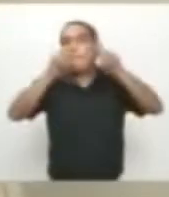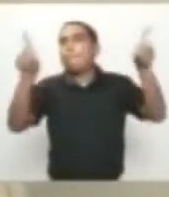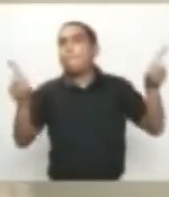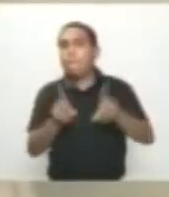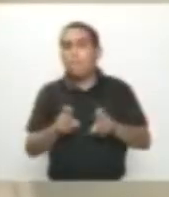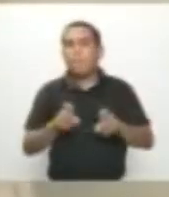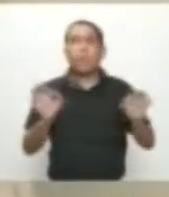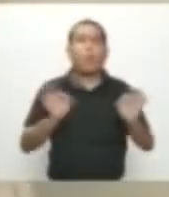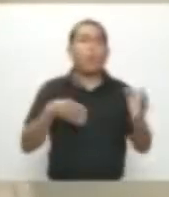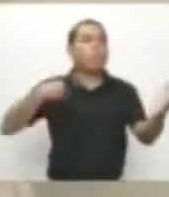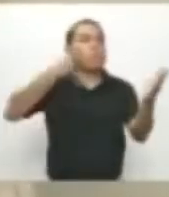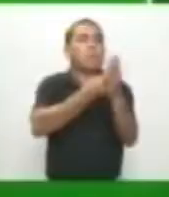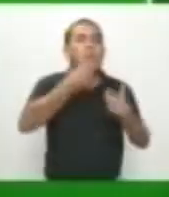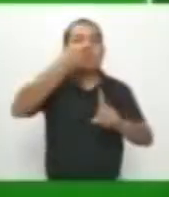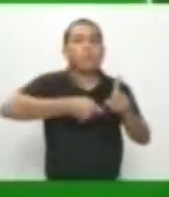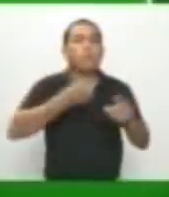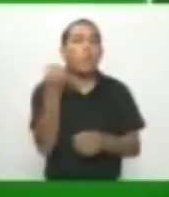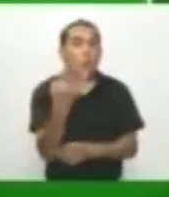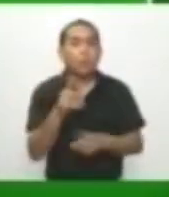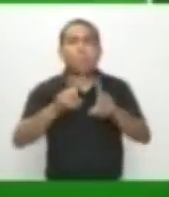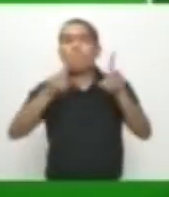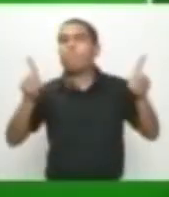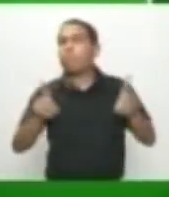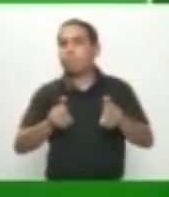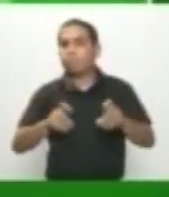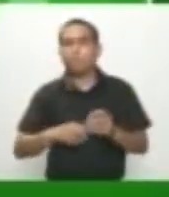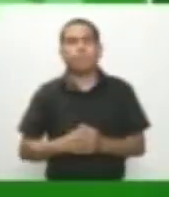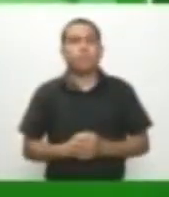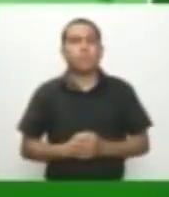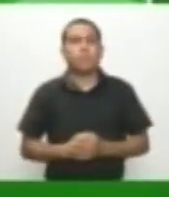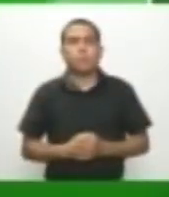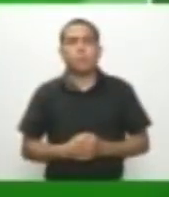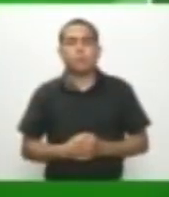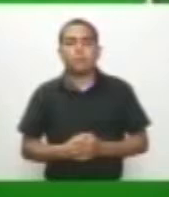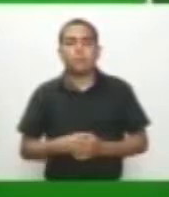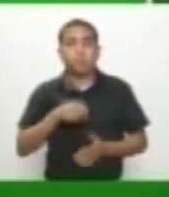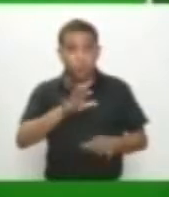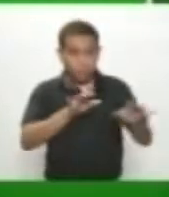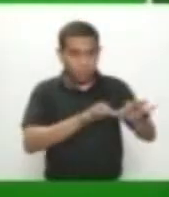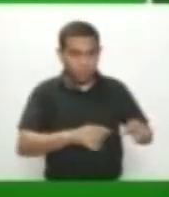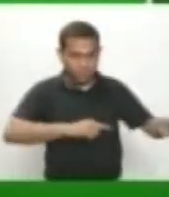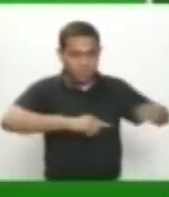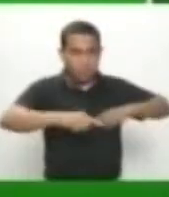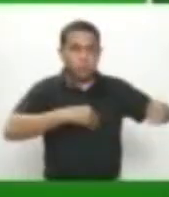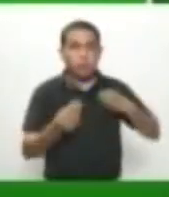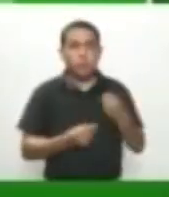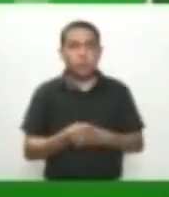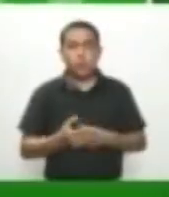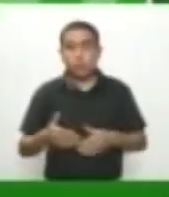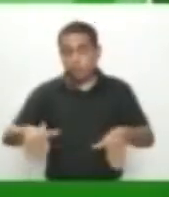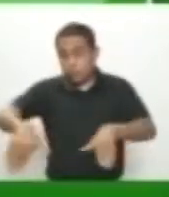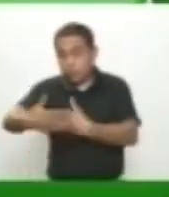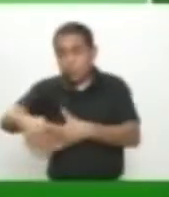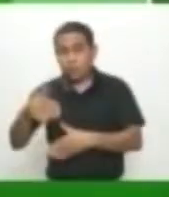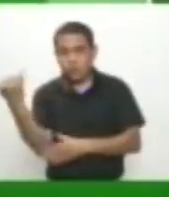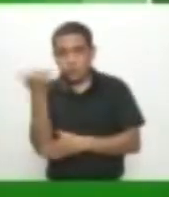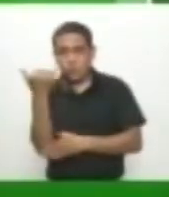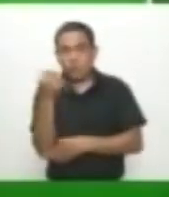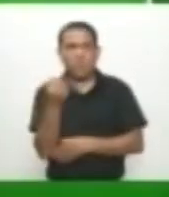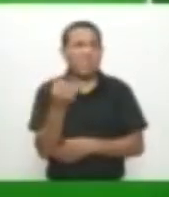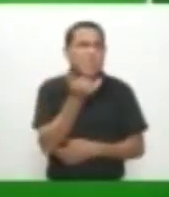cuanto al monto estimado de recaudo. La administración estableció unas zonas azules de las cuales nunca